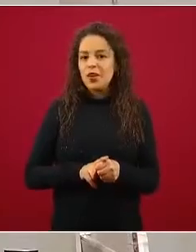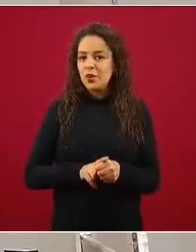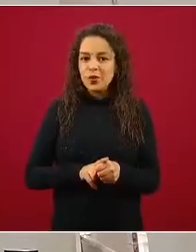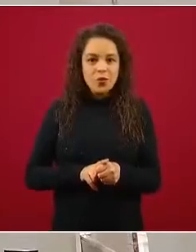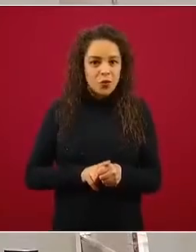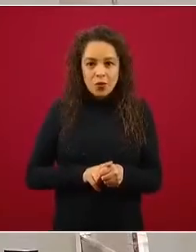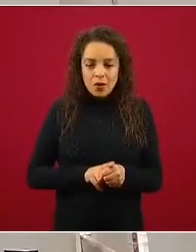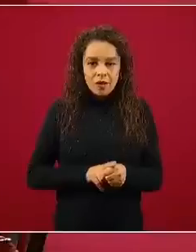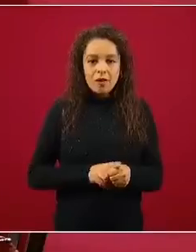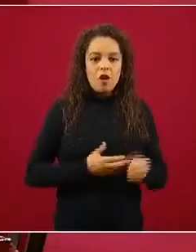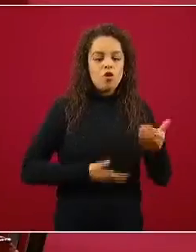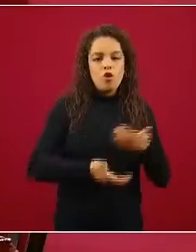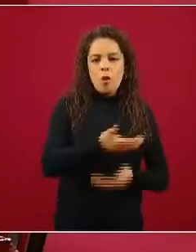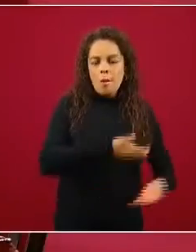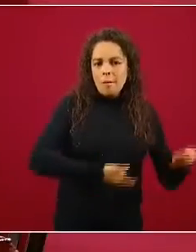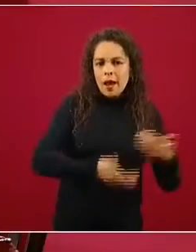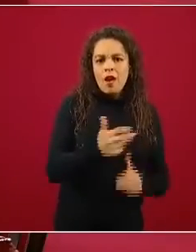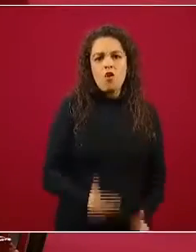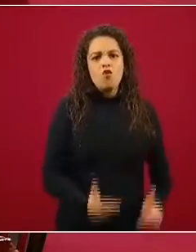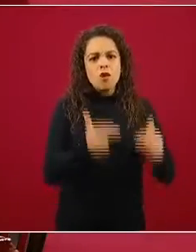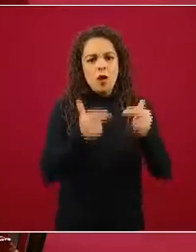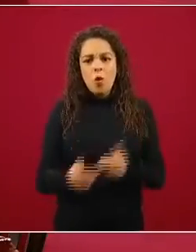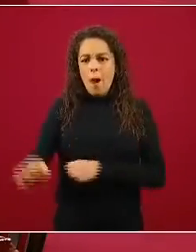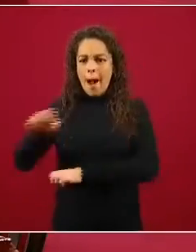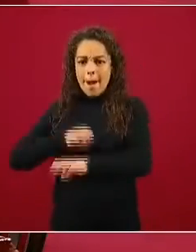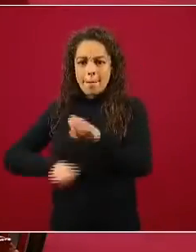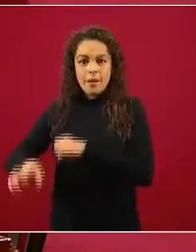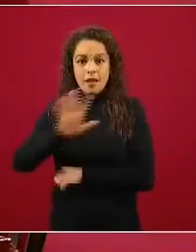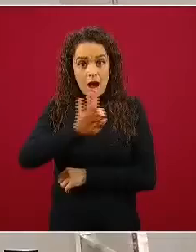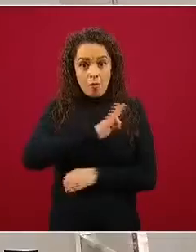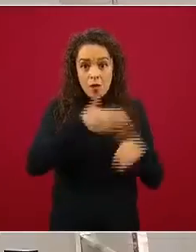negocios, empresas pueden abrir. No.